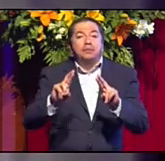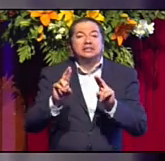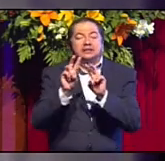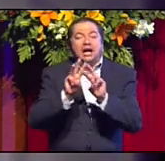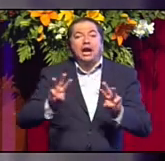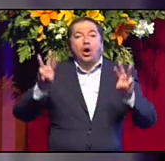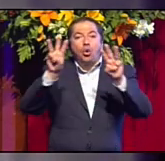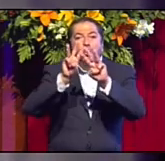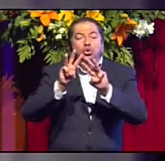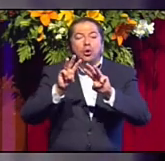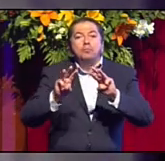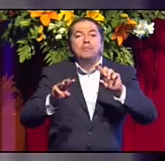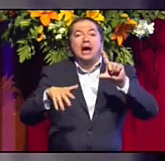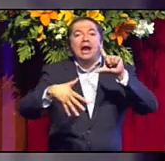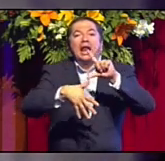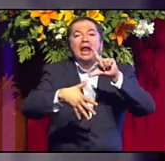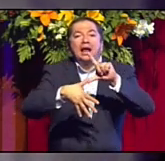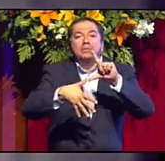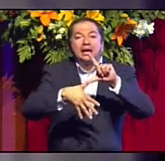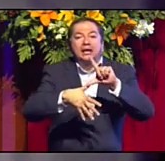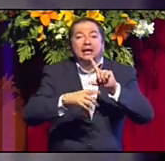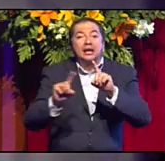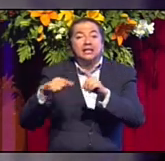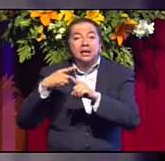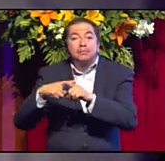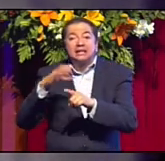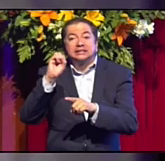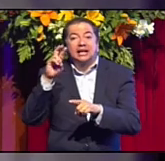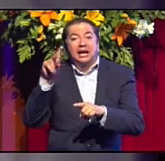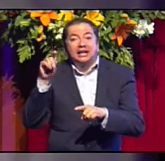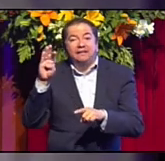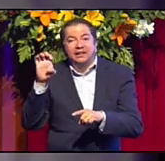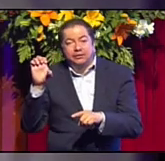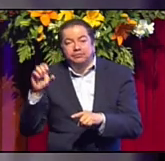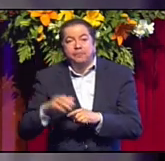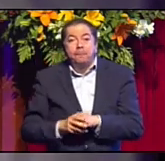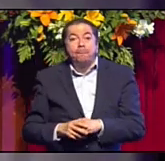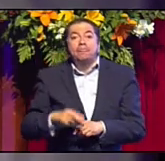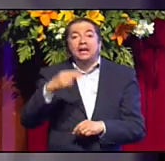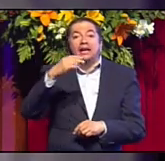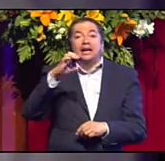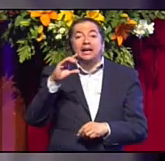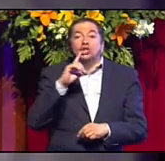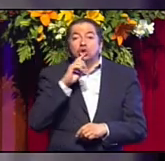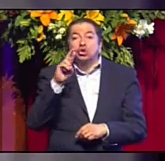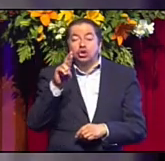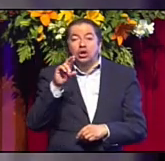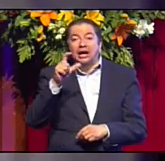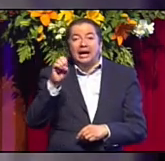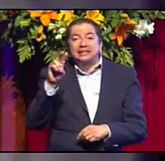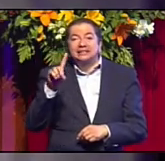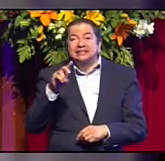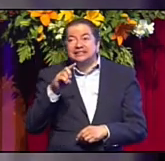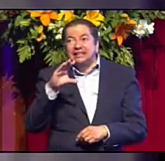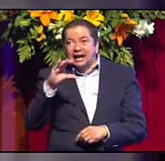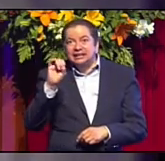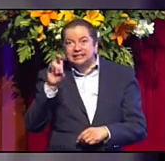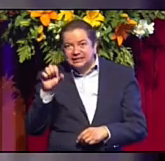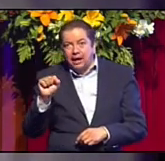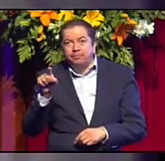para América Latina y el Caribe. Va a estar Héctor García Curiel, que